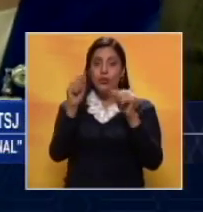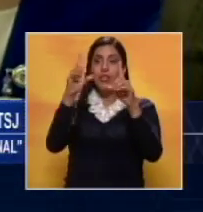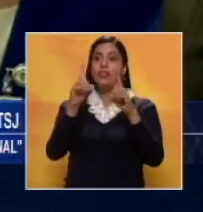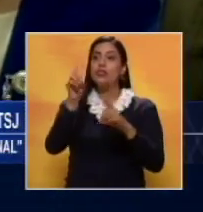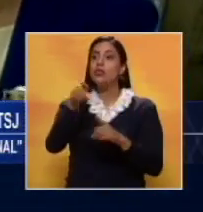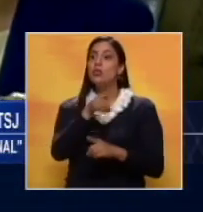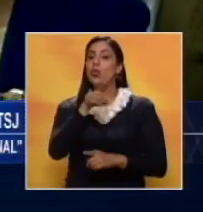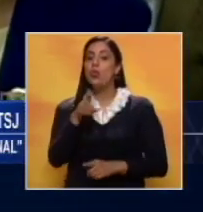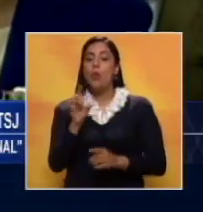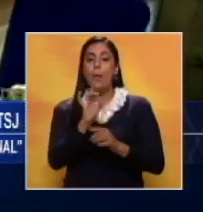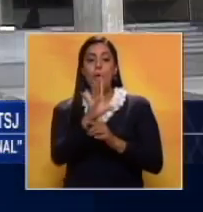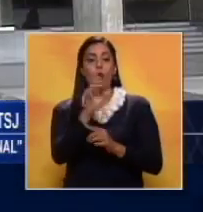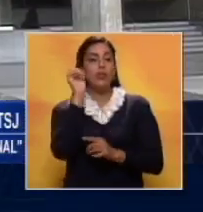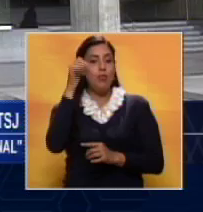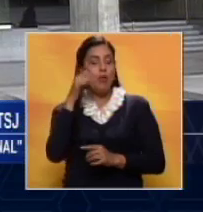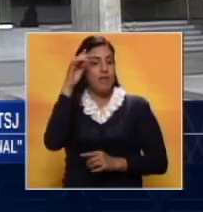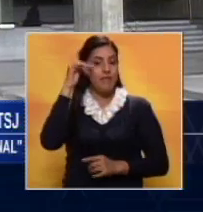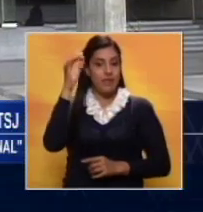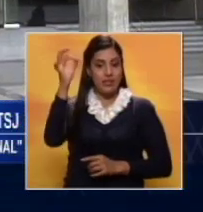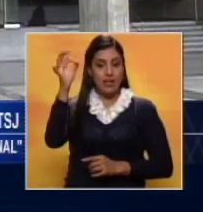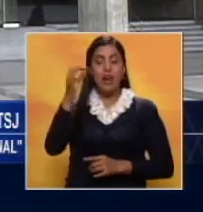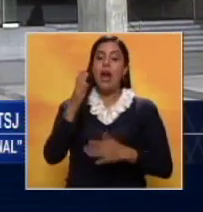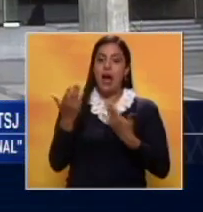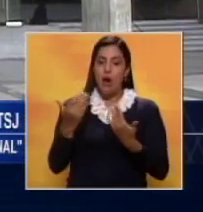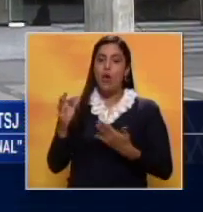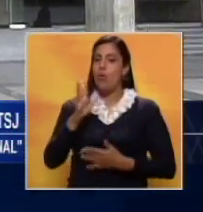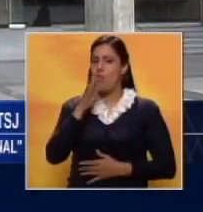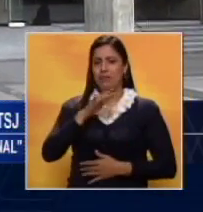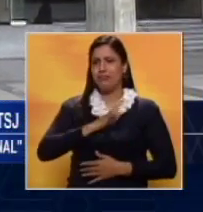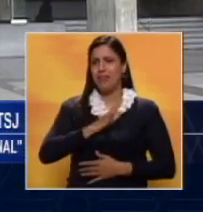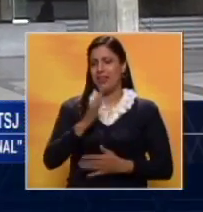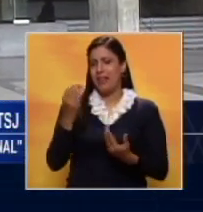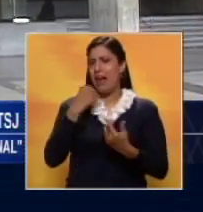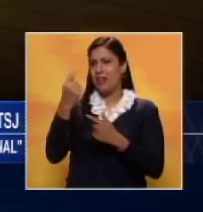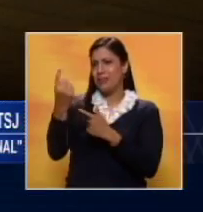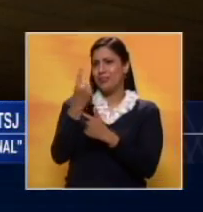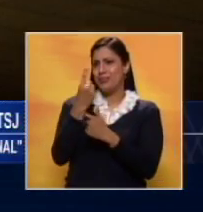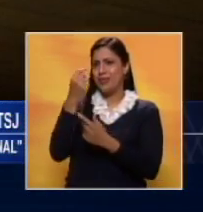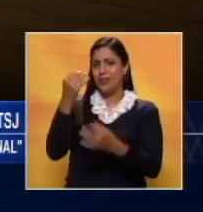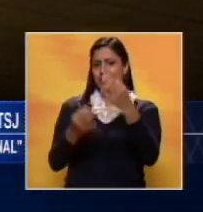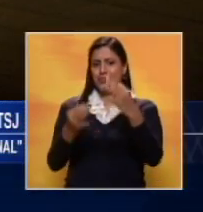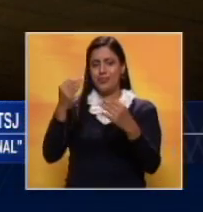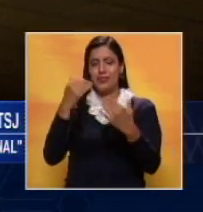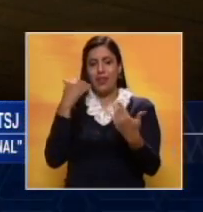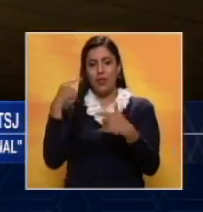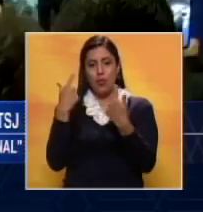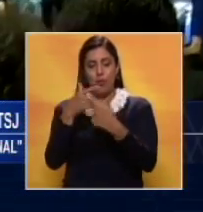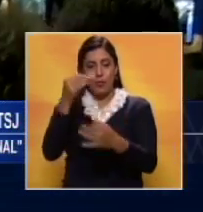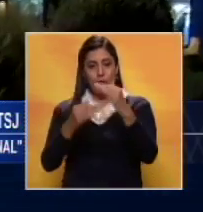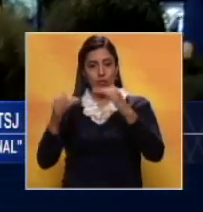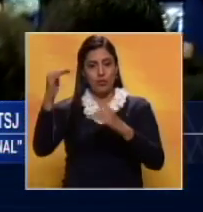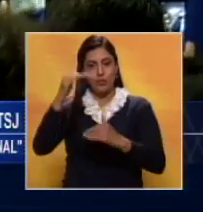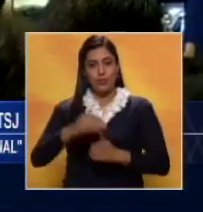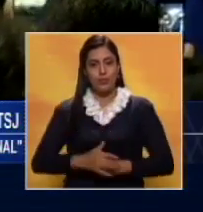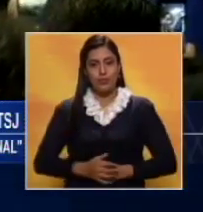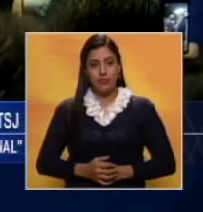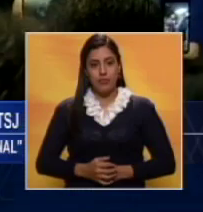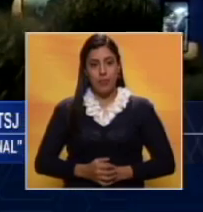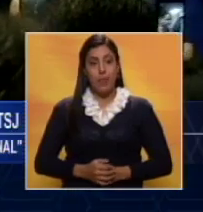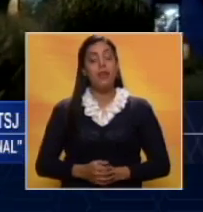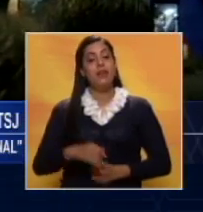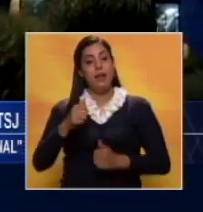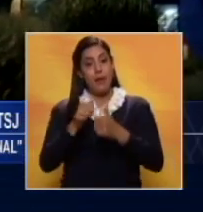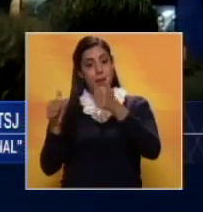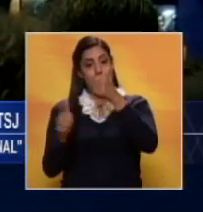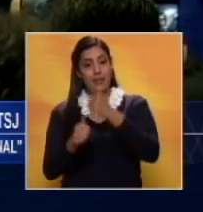decidir si se destituye o no a la fiscal, por lo que no tendrá ningún efecto las decisiones de la Sala Plena del Tribunal Supremo de Justicia.